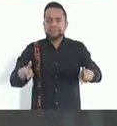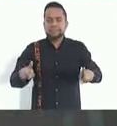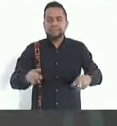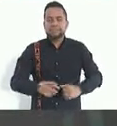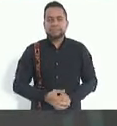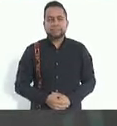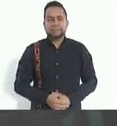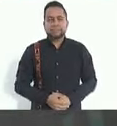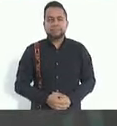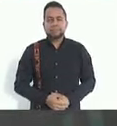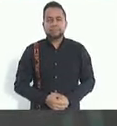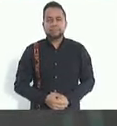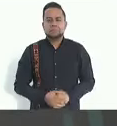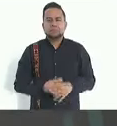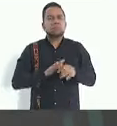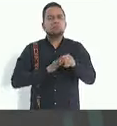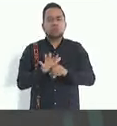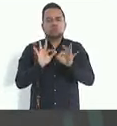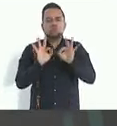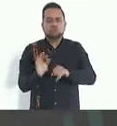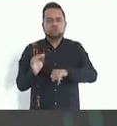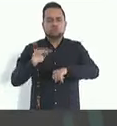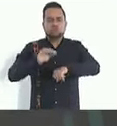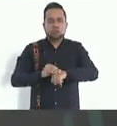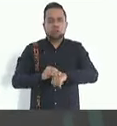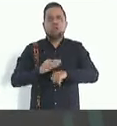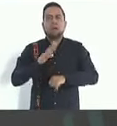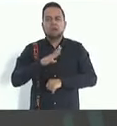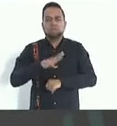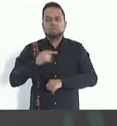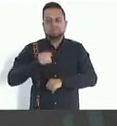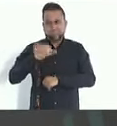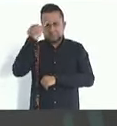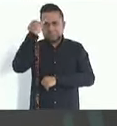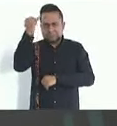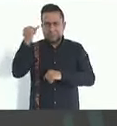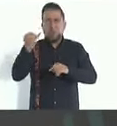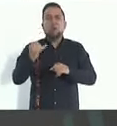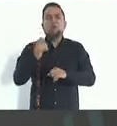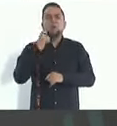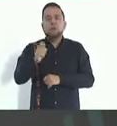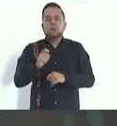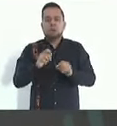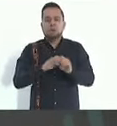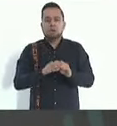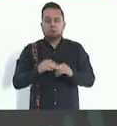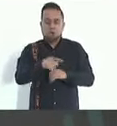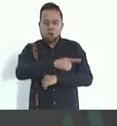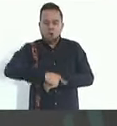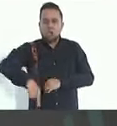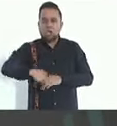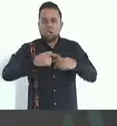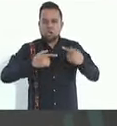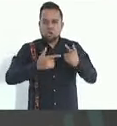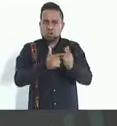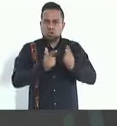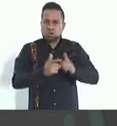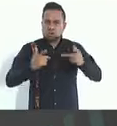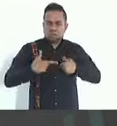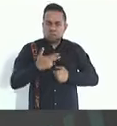¿Qué fue lo que se aplicó? Una política de atender de abajo hacia arriba.